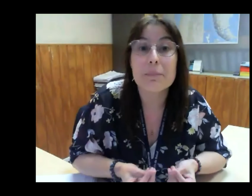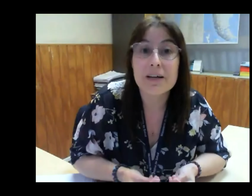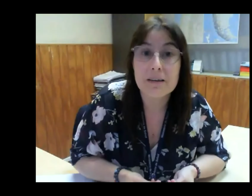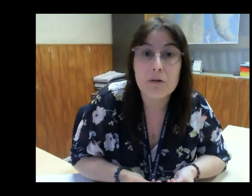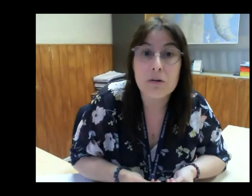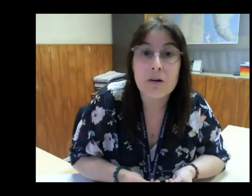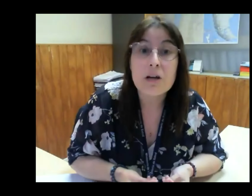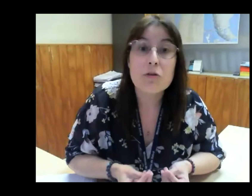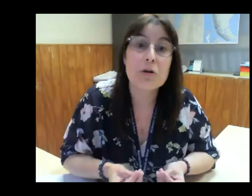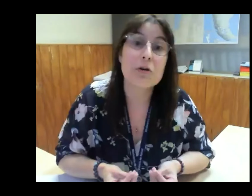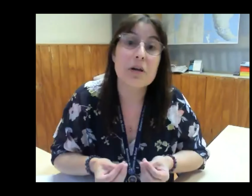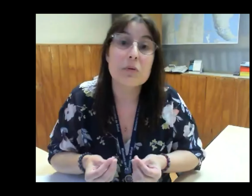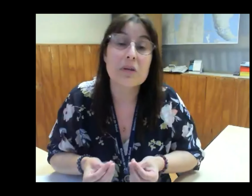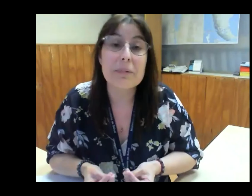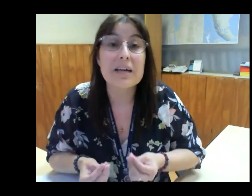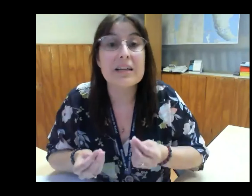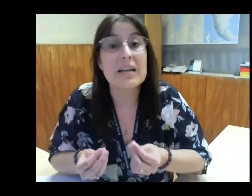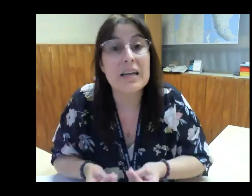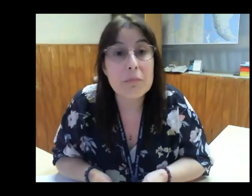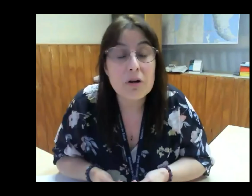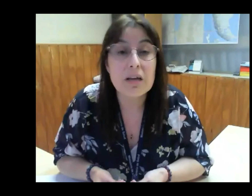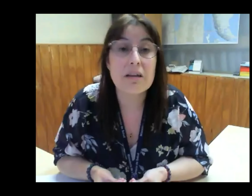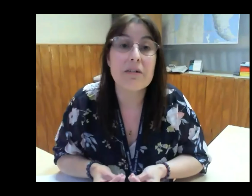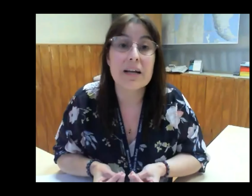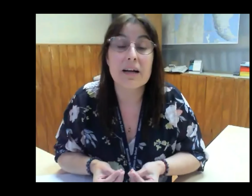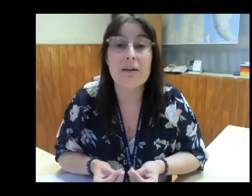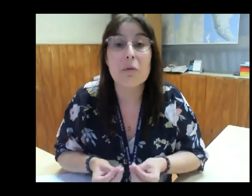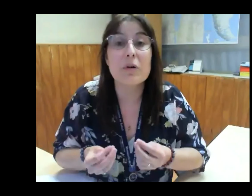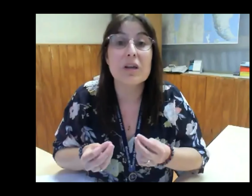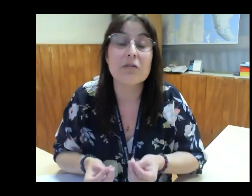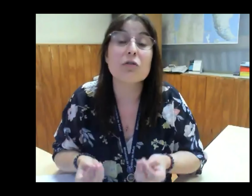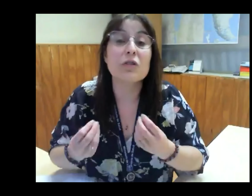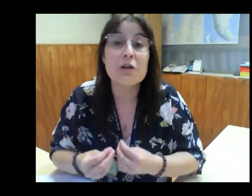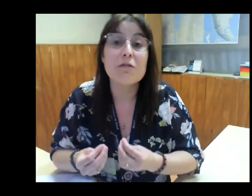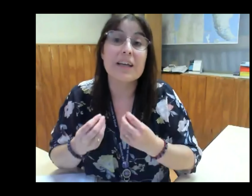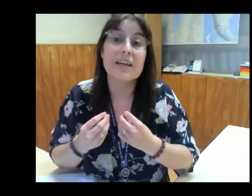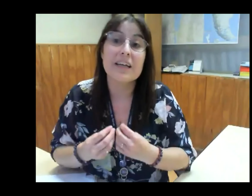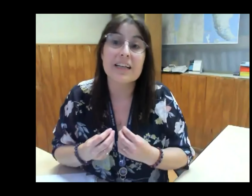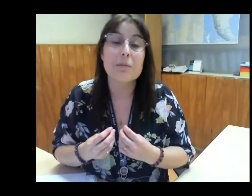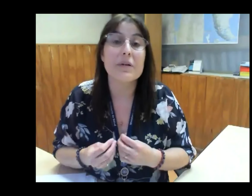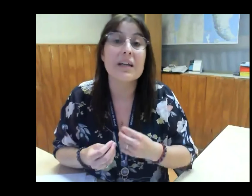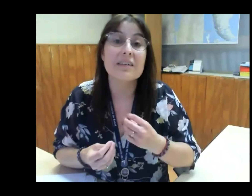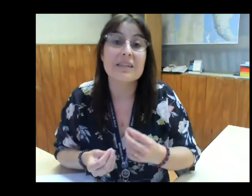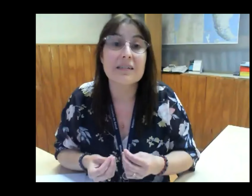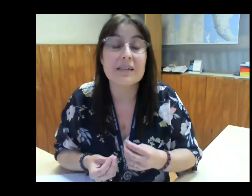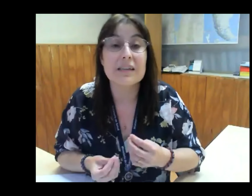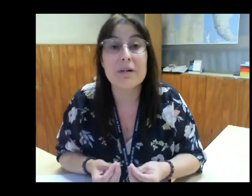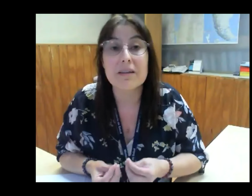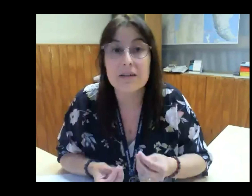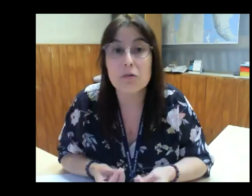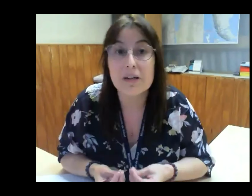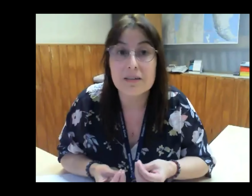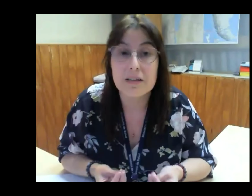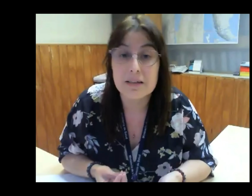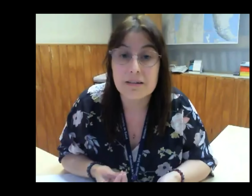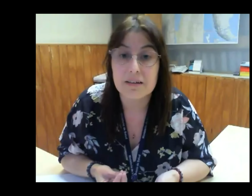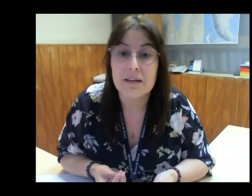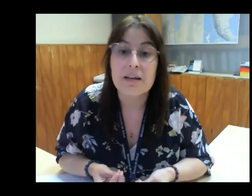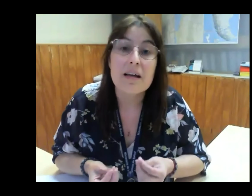cambio climático. Yo creo que es un tema que tenemos que llevar a cabo, porque eso sí nos va a generar también hacer sistemas de salud